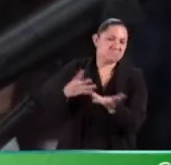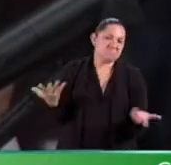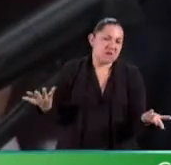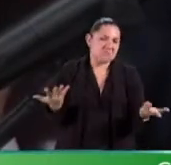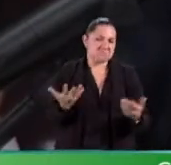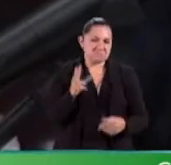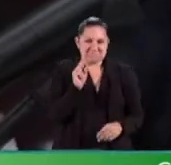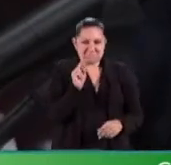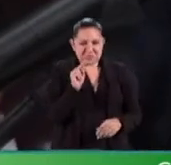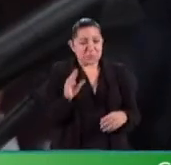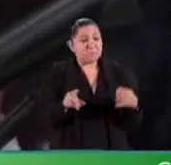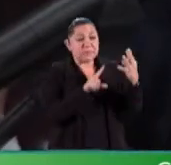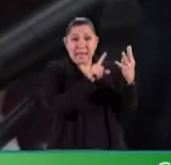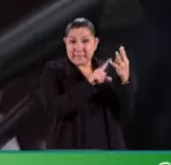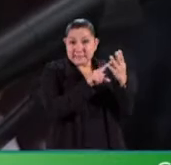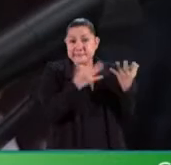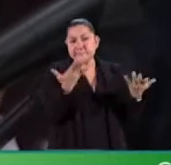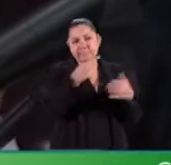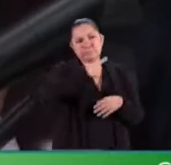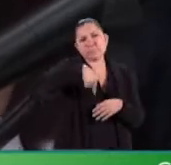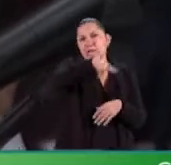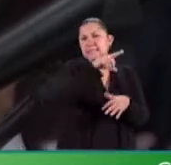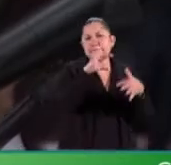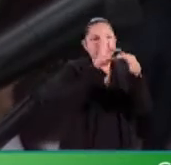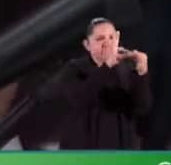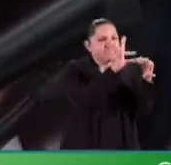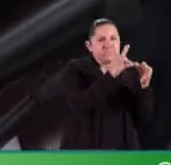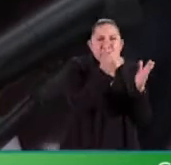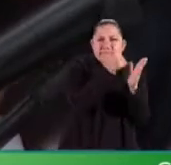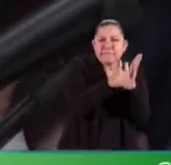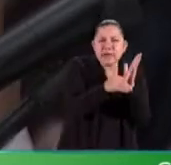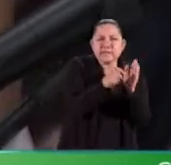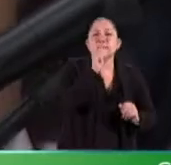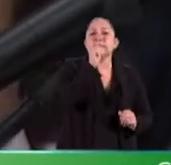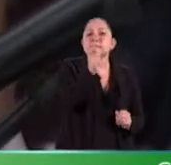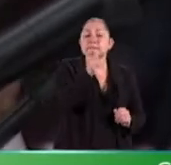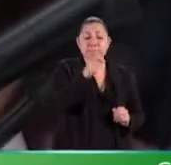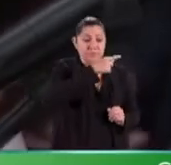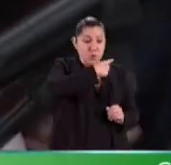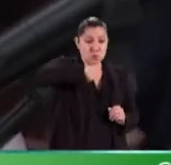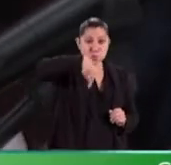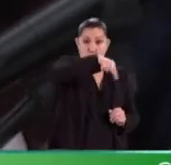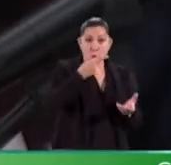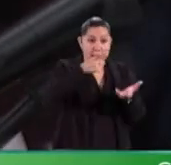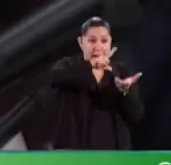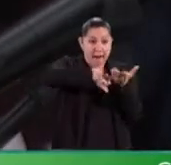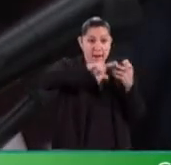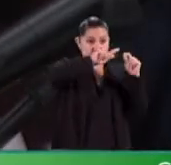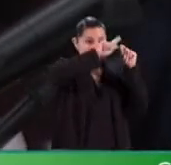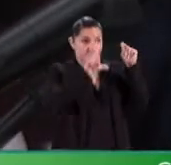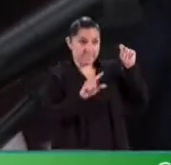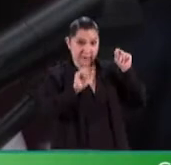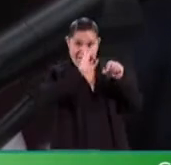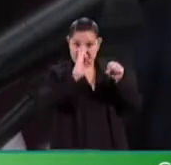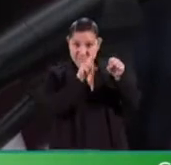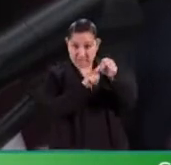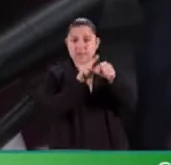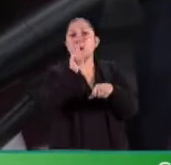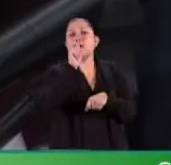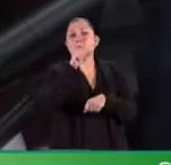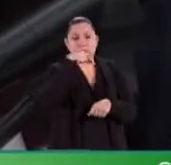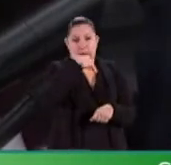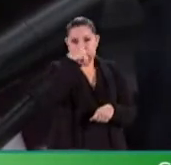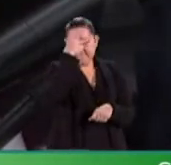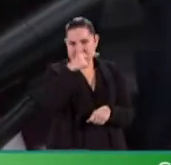esta reforma judicial significa también la ruptura del Pacto Federal. En nuestra República los estados son libres y soberanos. Desde